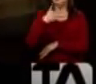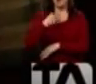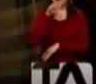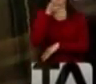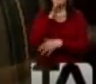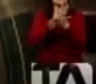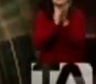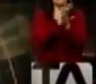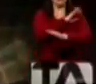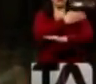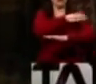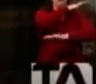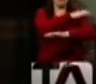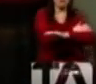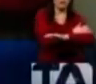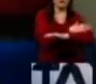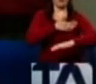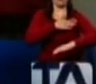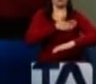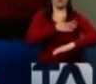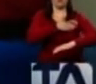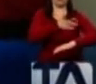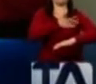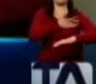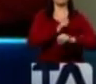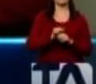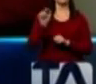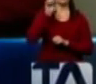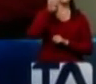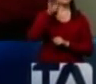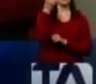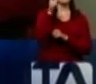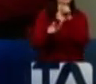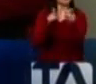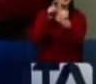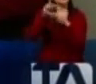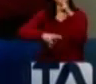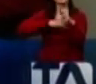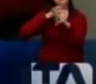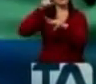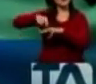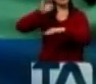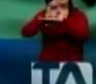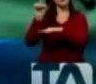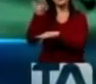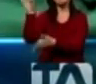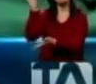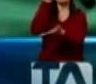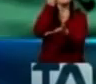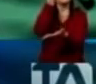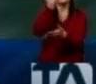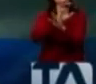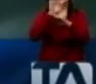de las 411 personas que padecen esta enfermedad en el mundo y el único diagnosticado en el país, según la